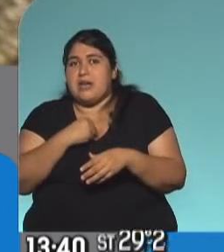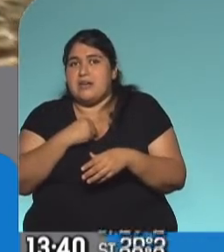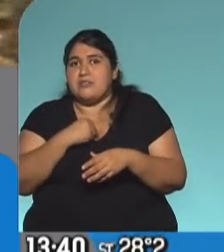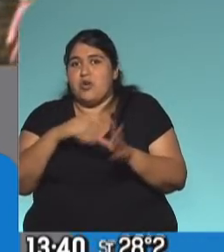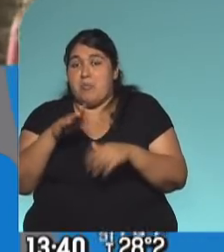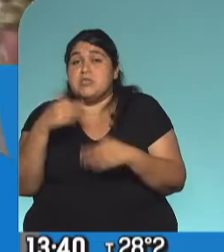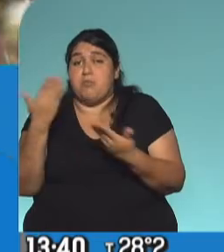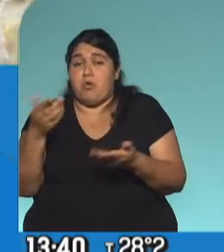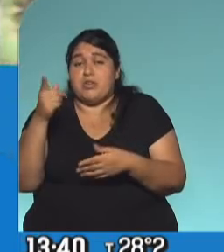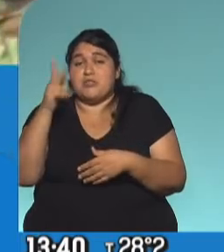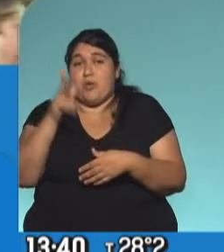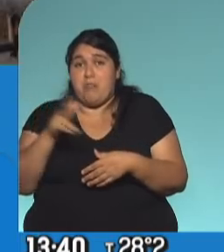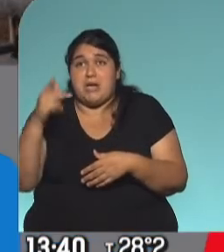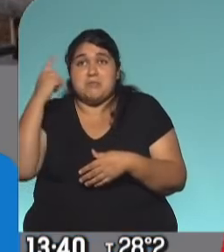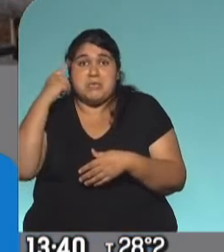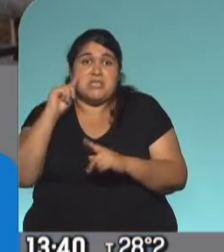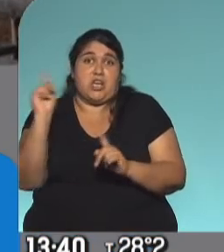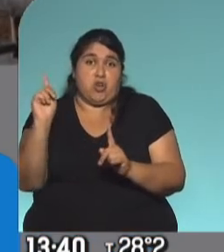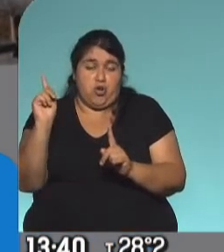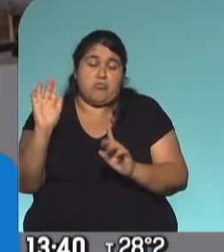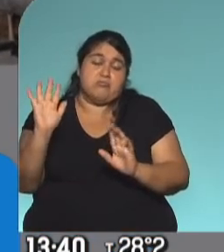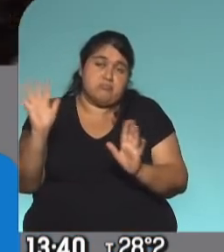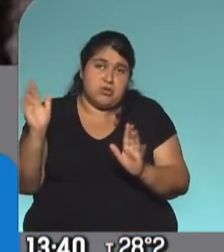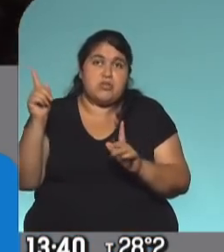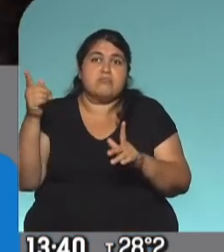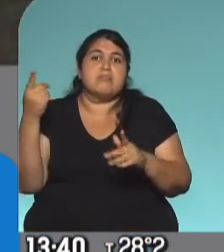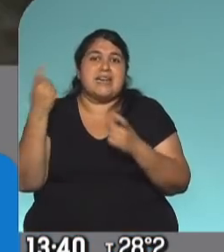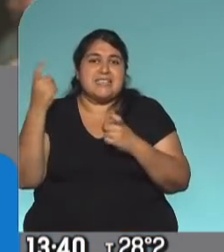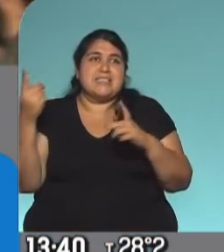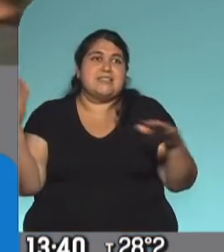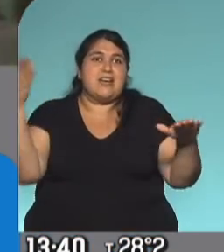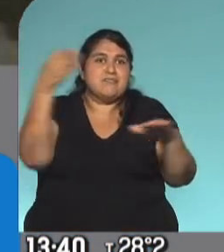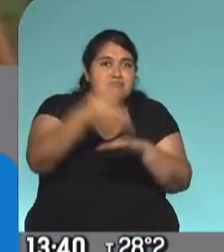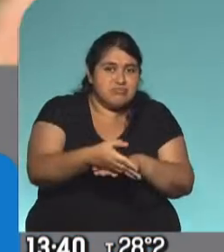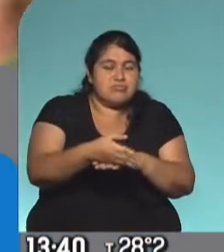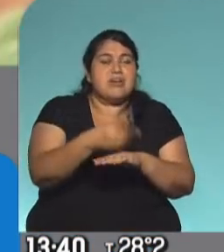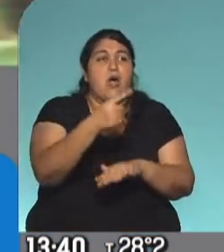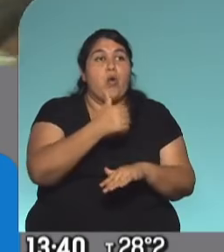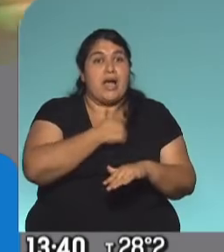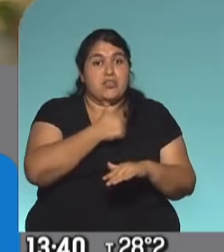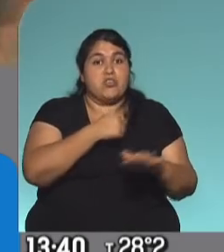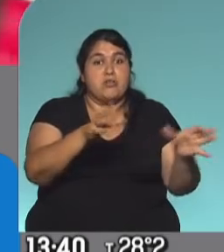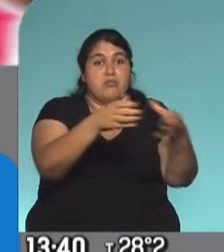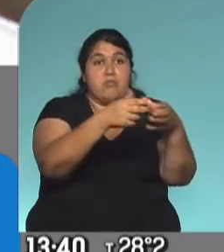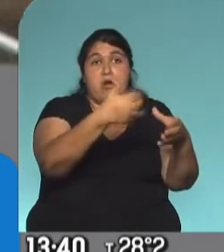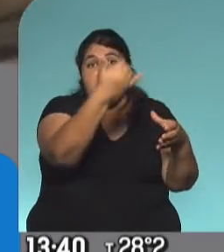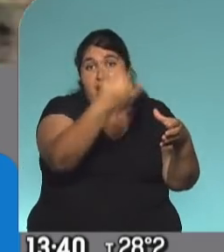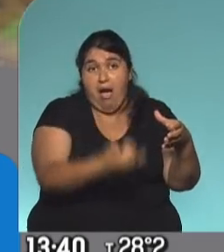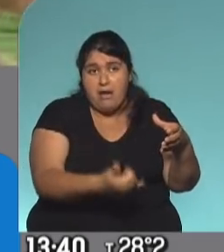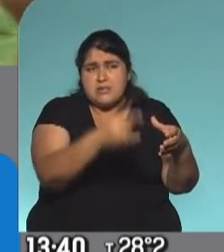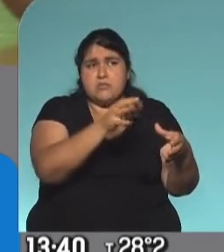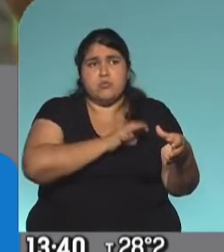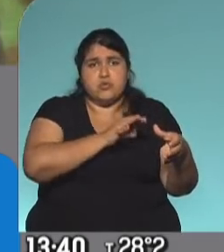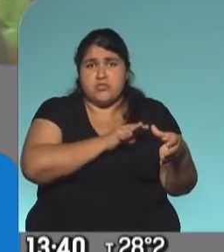el Papa cree que no, que tiene que tener una presencia pública y hay un catolicismo realmente existente de hace